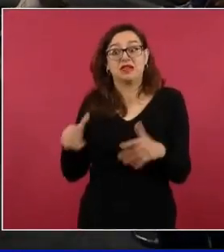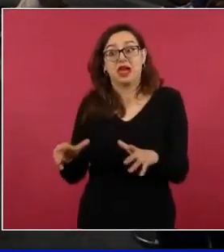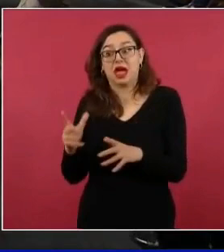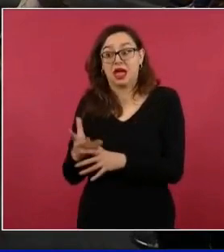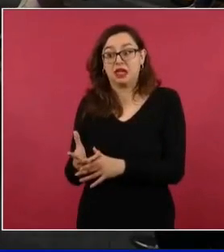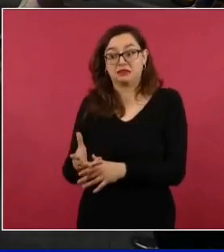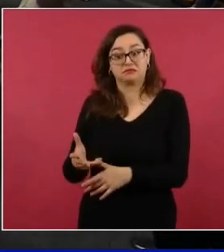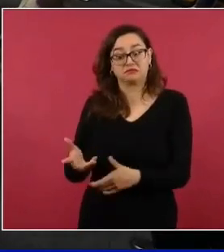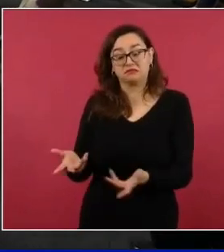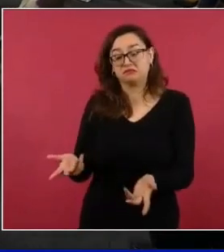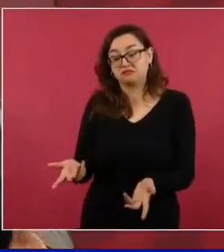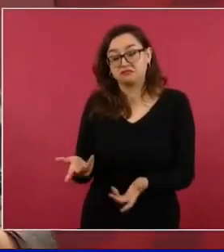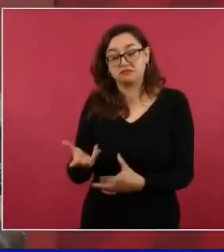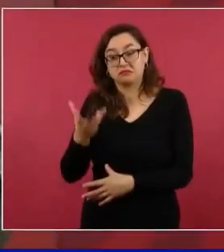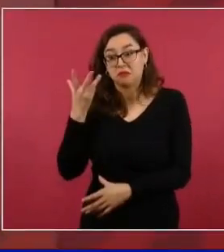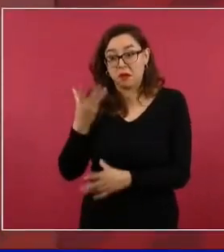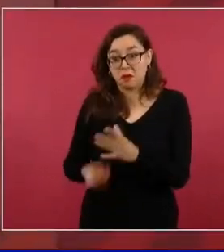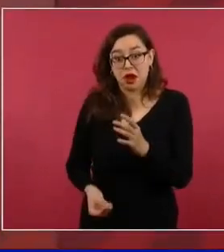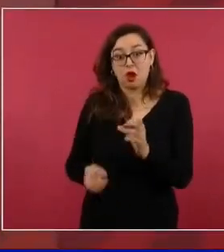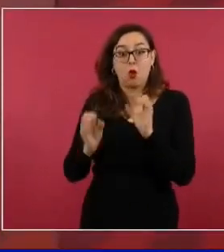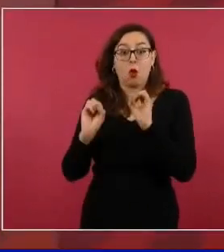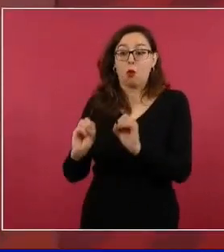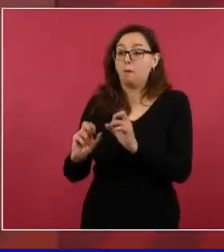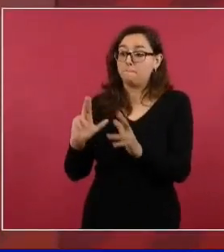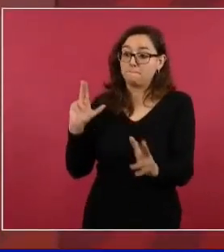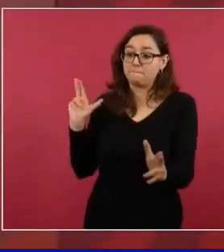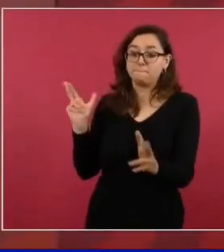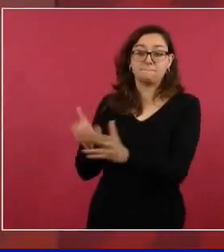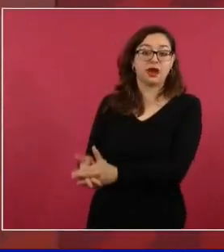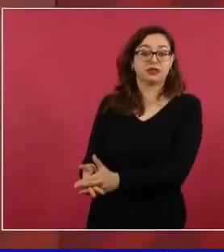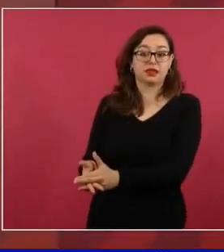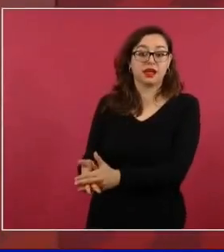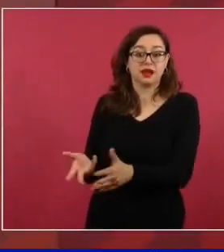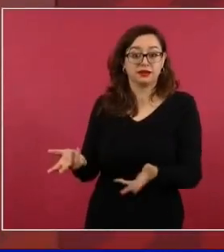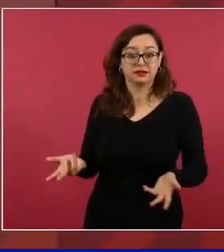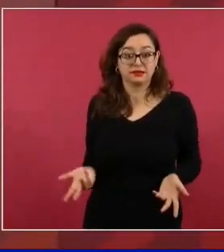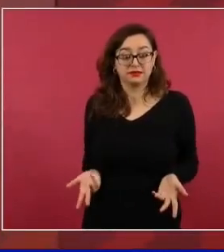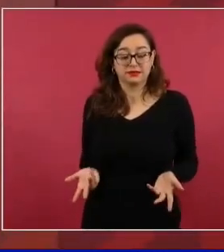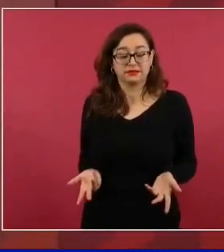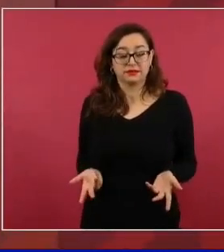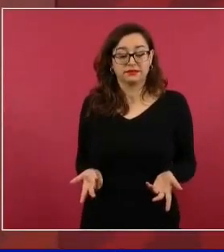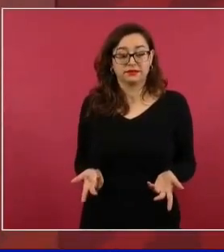Era mátalos en caliente. También no olvidemos